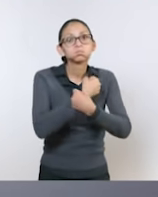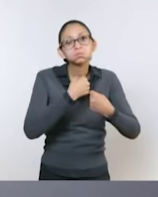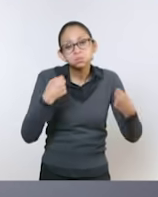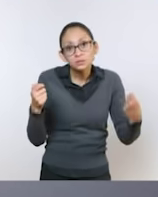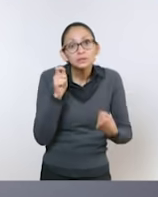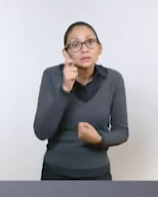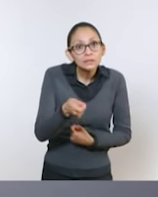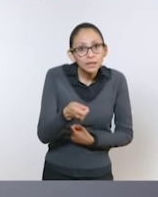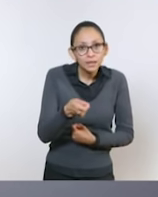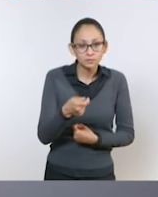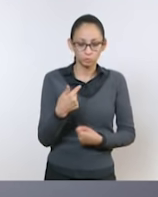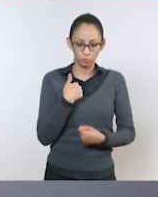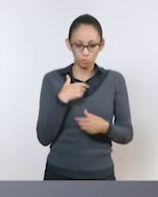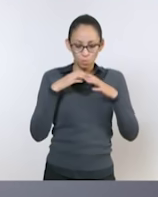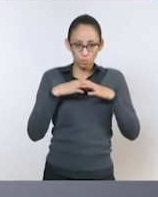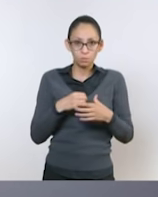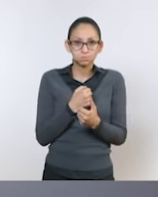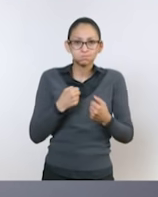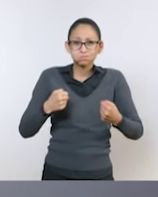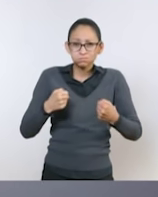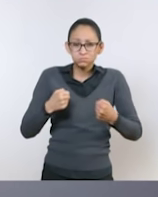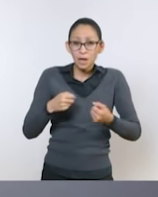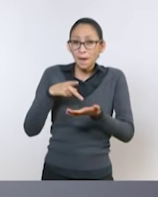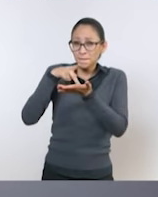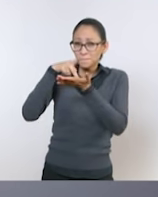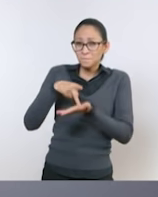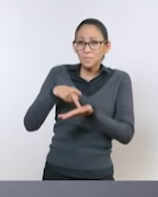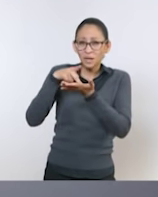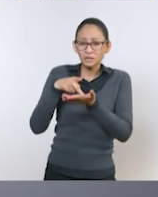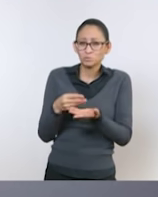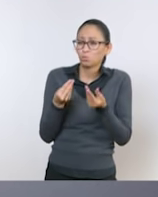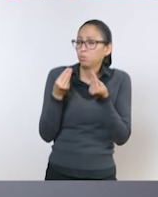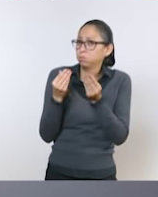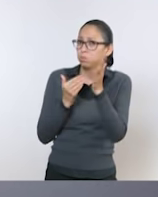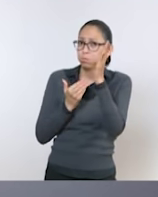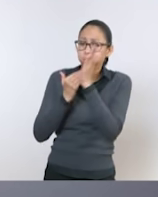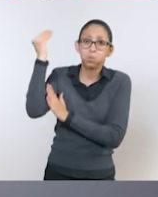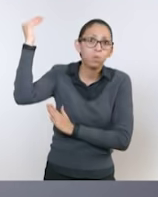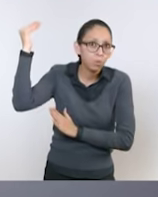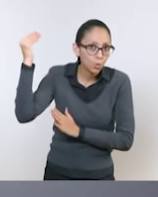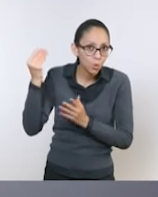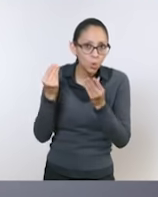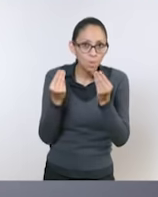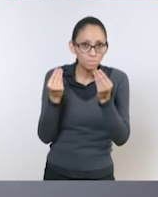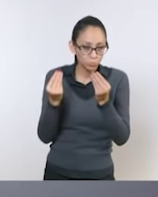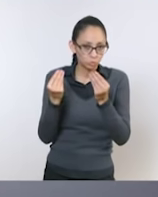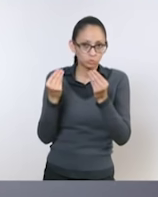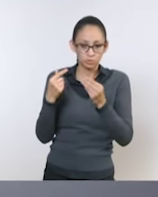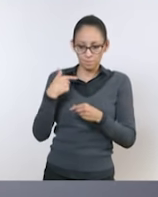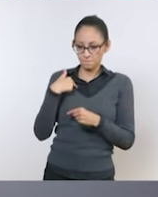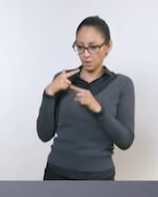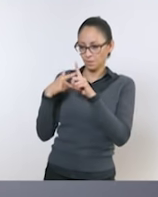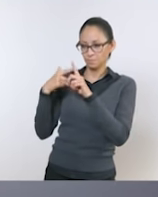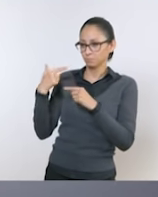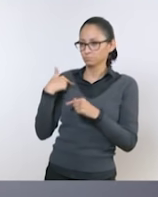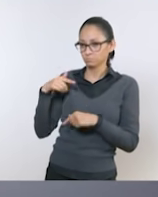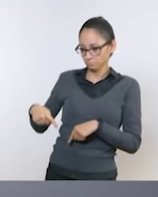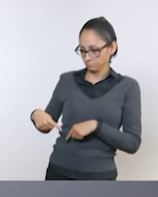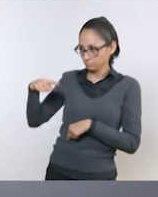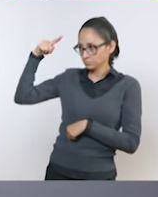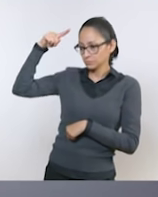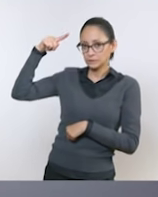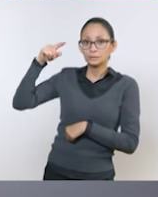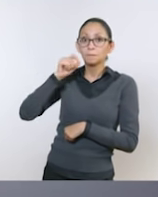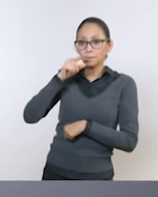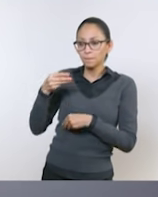alimentación. La obesidad es un estado físico en el que el peso es más alto en proporción a la